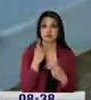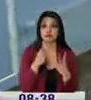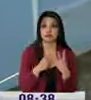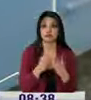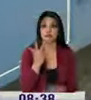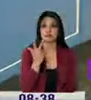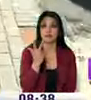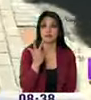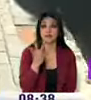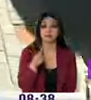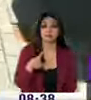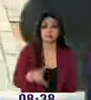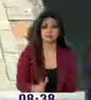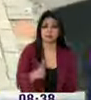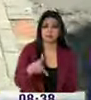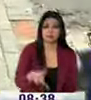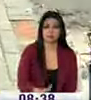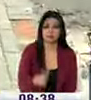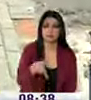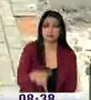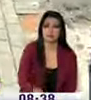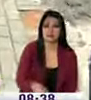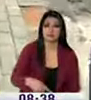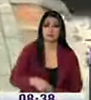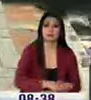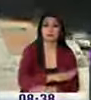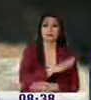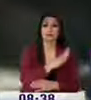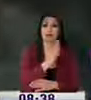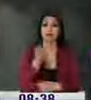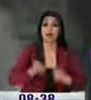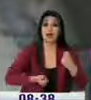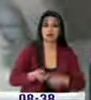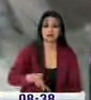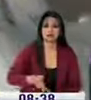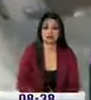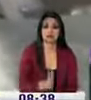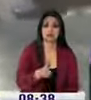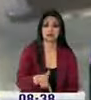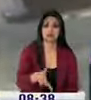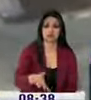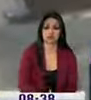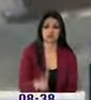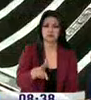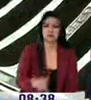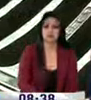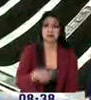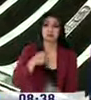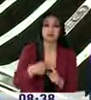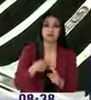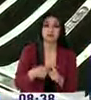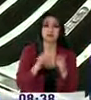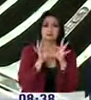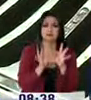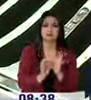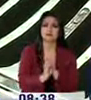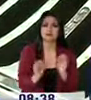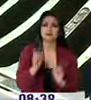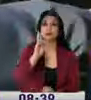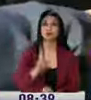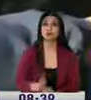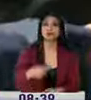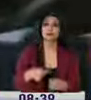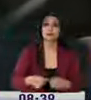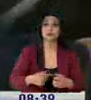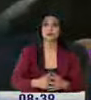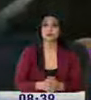tres. Y así podríamos contar todo el día cuántos autos caen en este hoyo, que tiene varios meses sin ser reparado en el sur de la